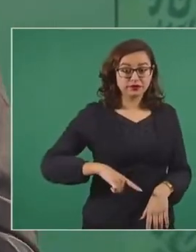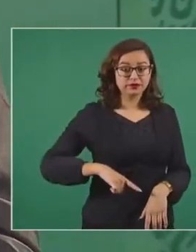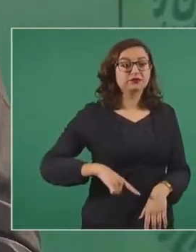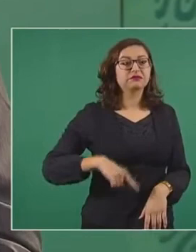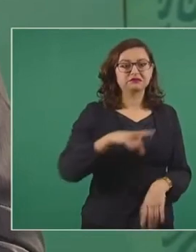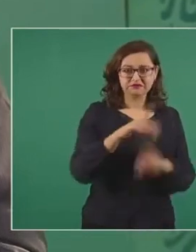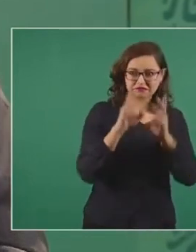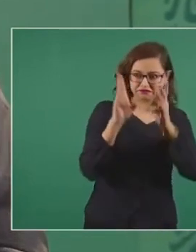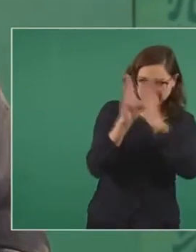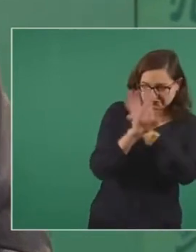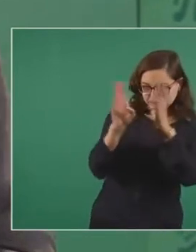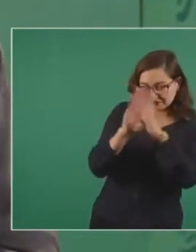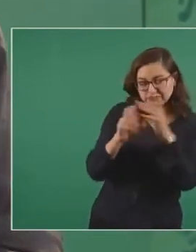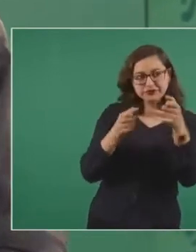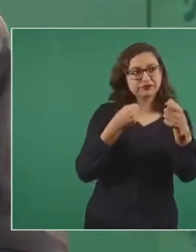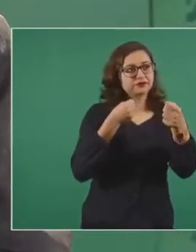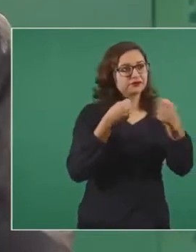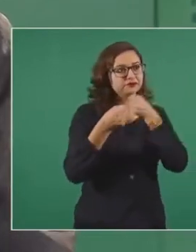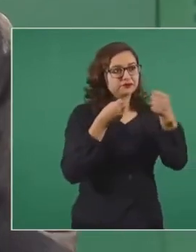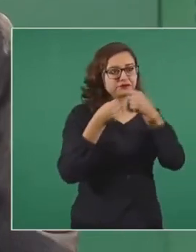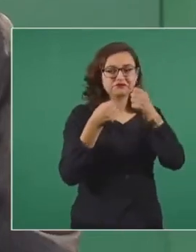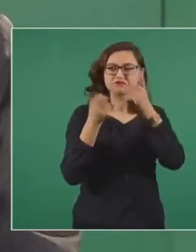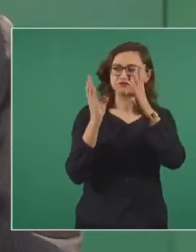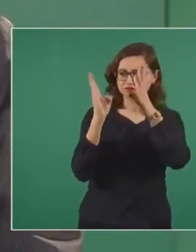y se espiaba a periodistas